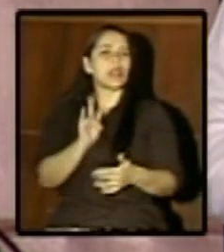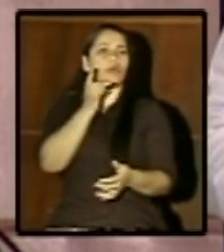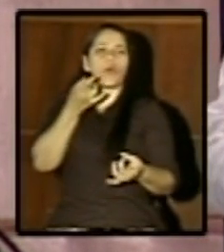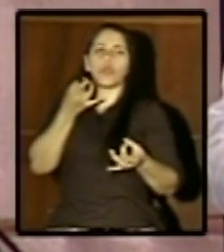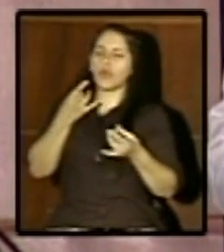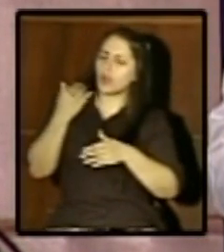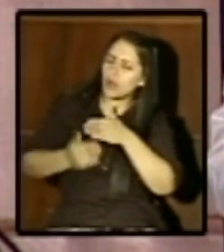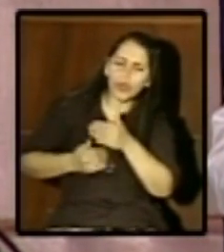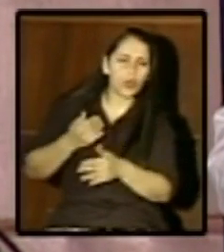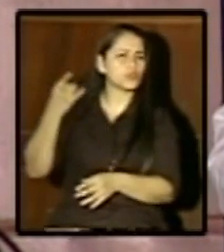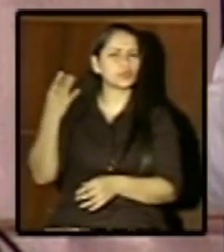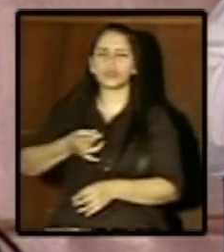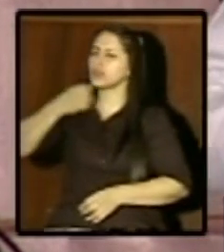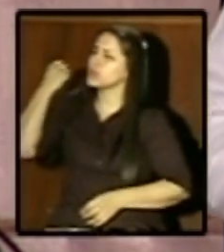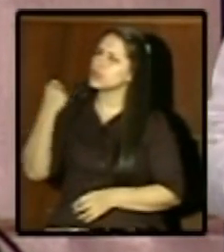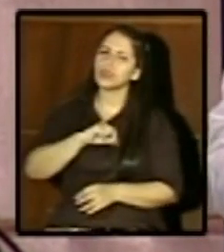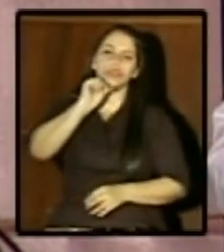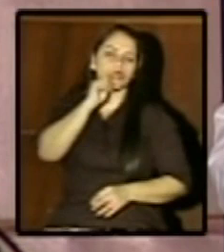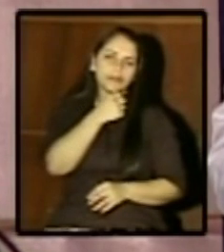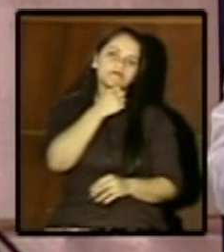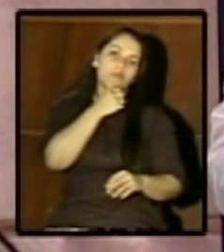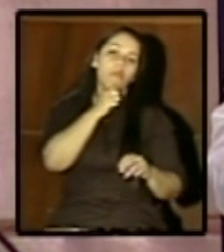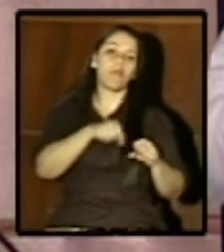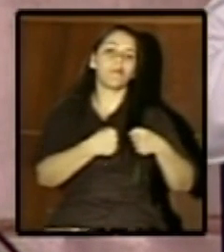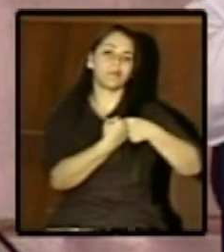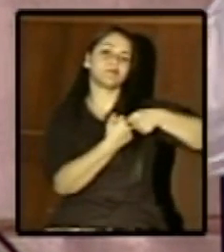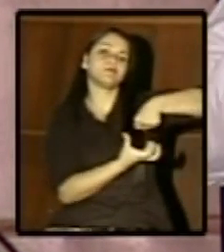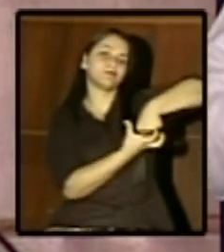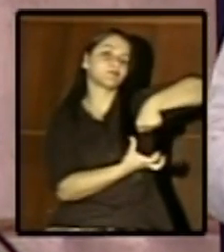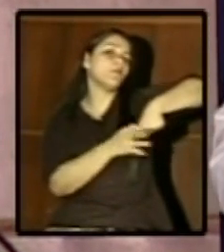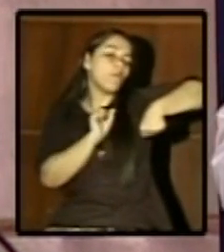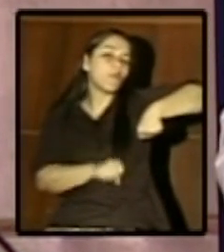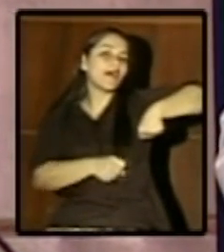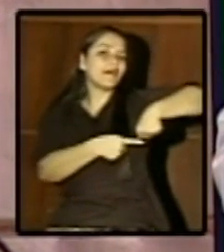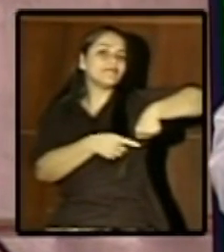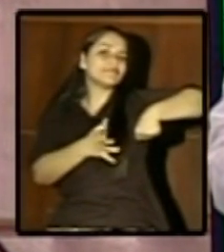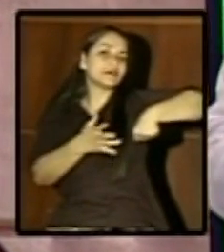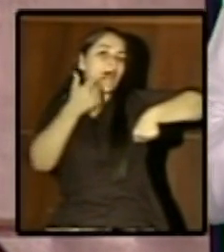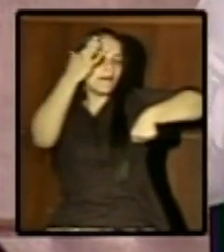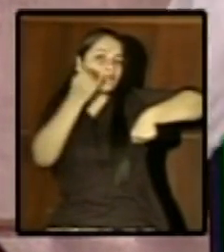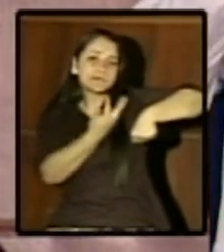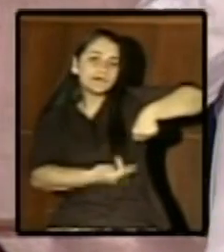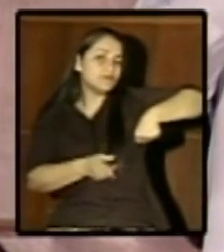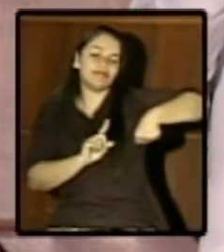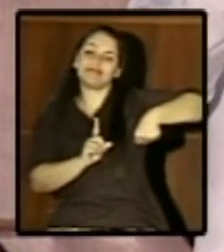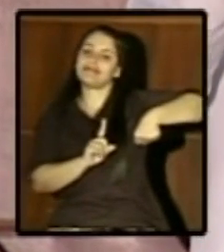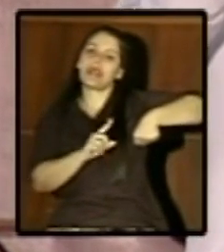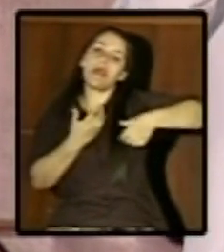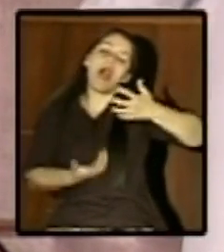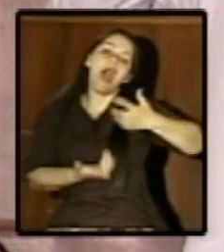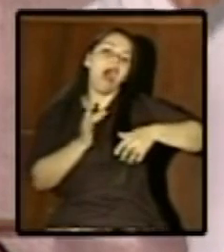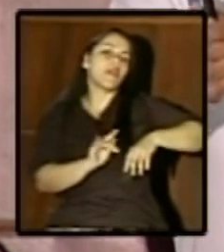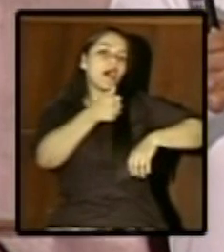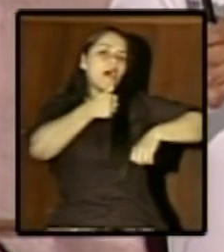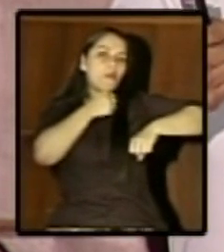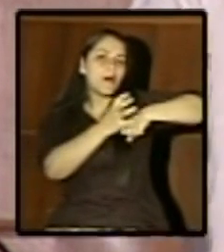dolor crónico y que tiene un proceso que vamos a mencionar ahorita, también puede tener derrame. No, y seguramente no es sangre, va a ser un